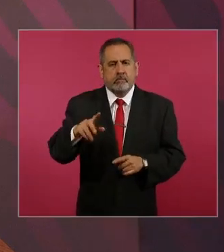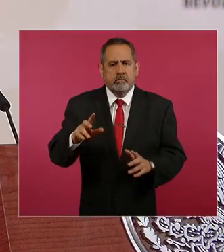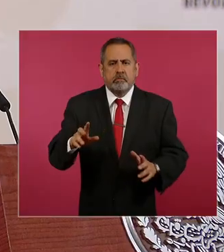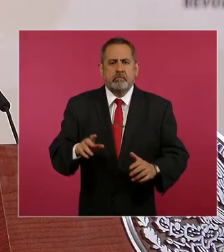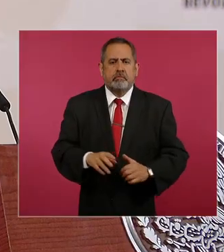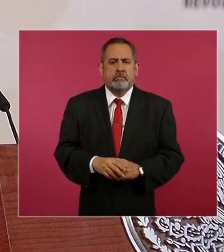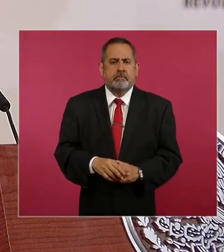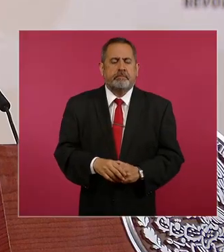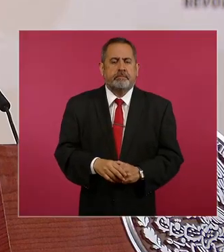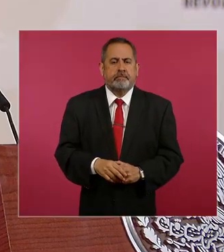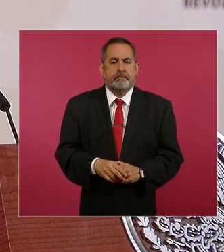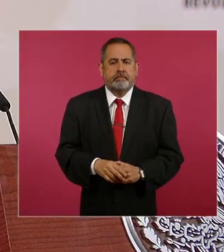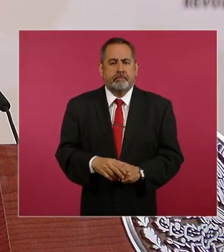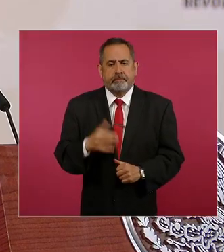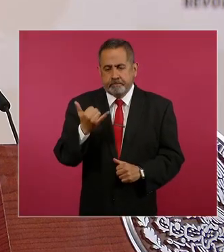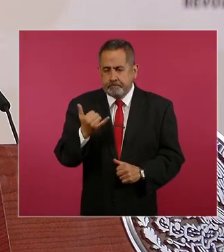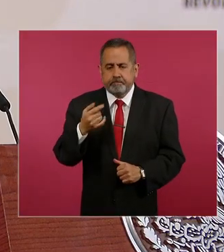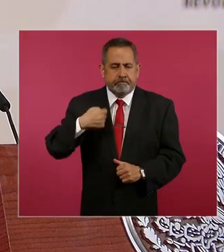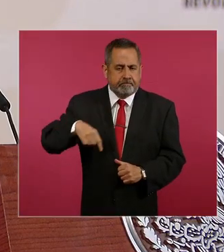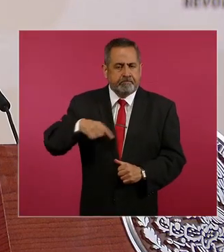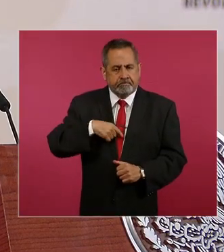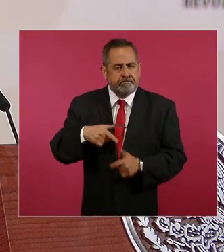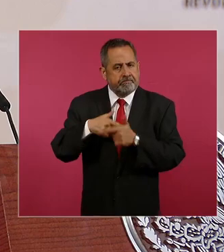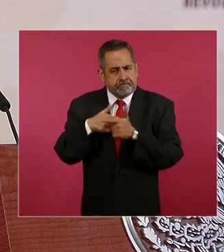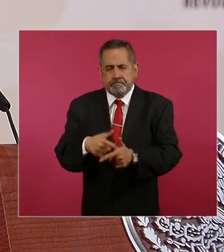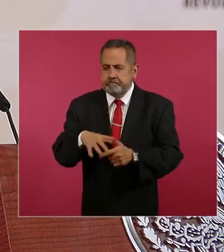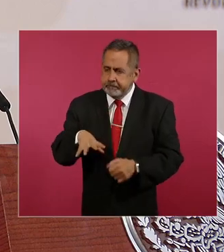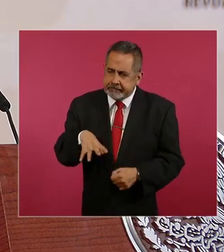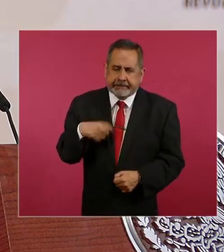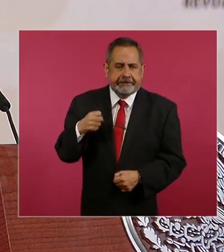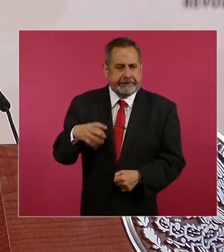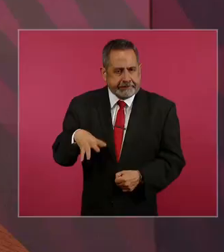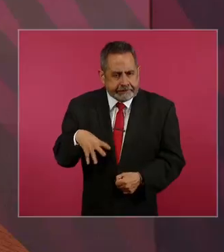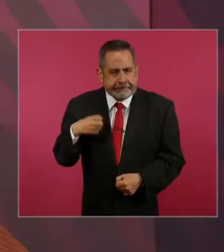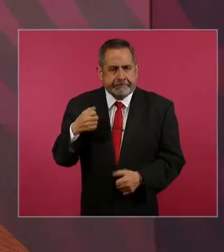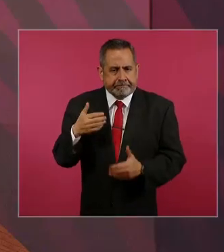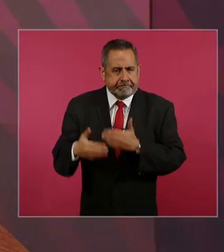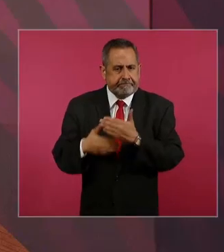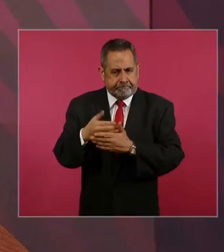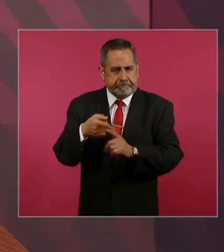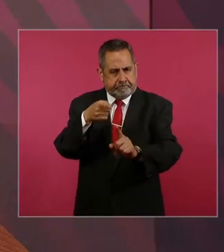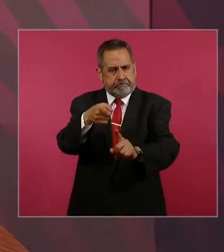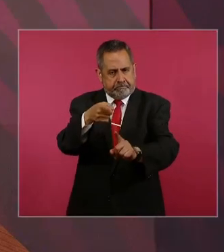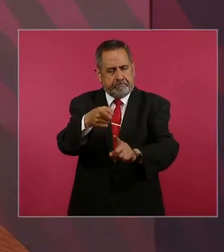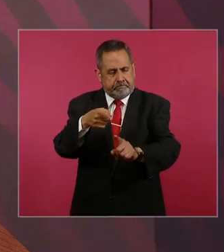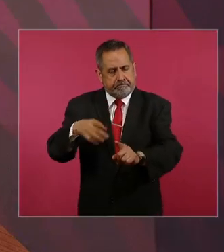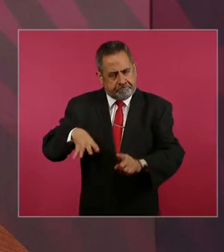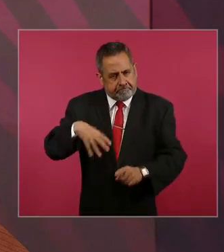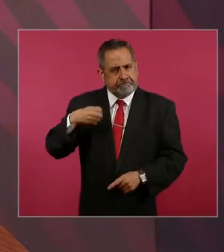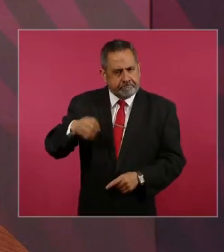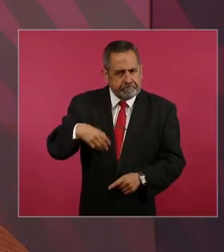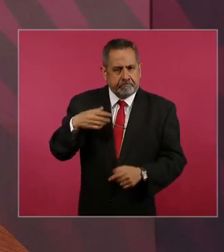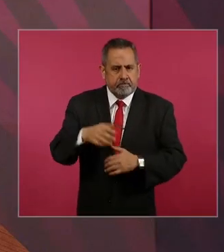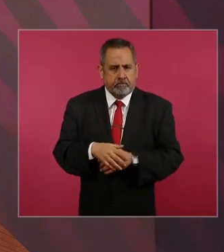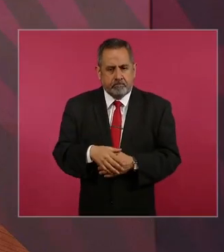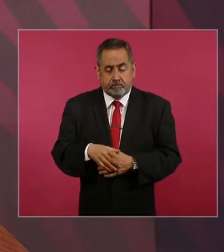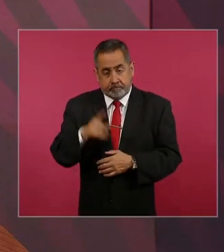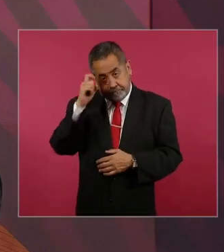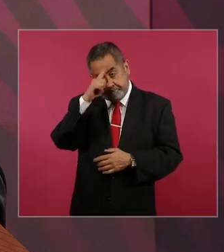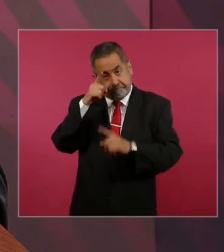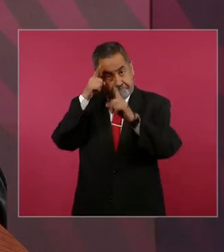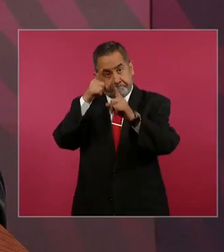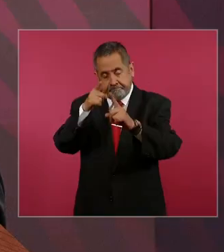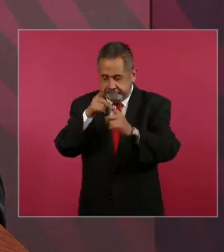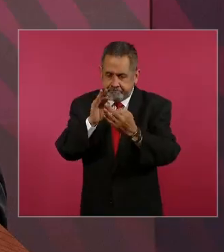y estamos haciendo un esfuerzo en ese sentido ese es un desafío